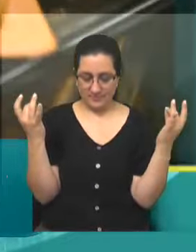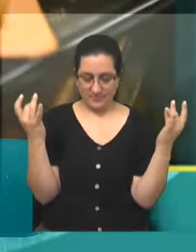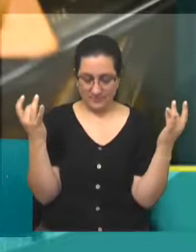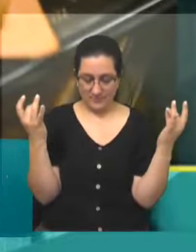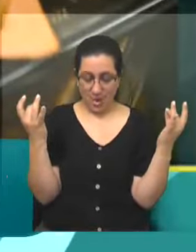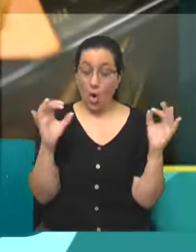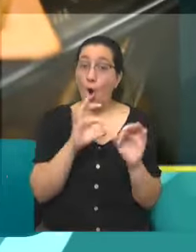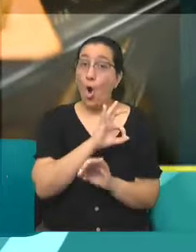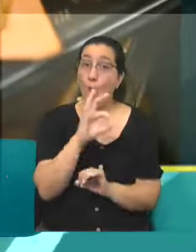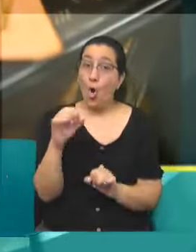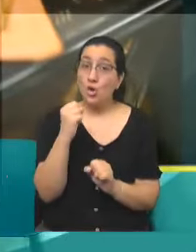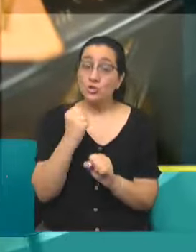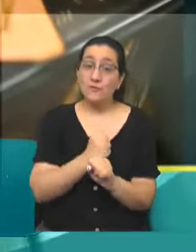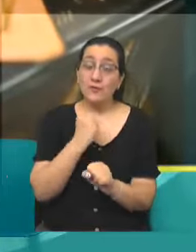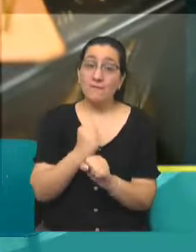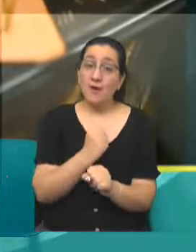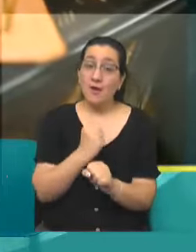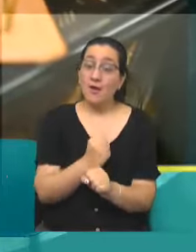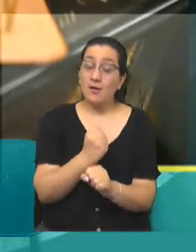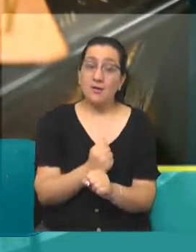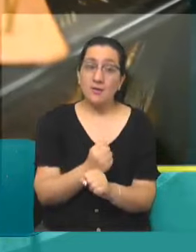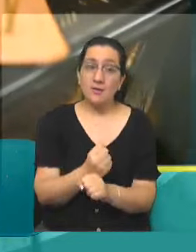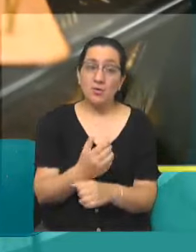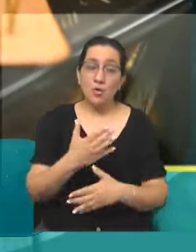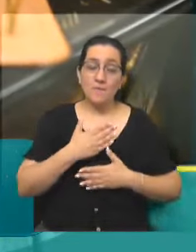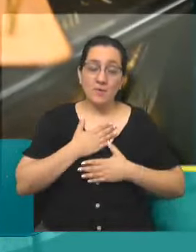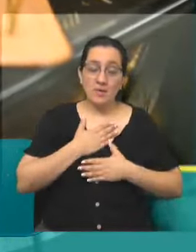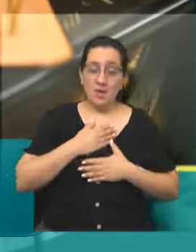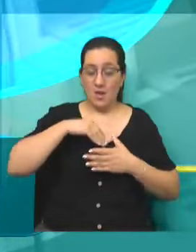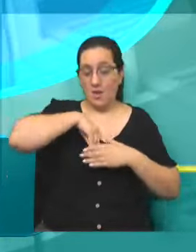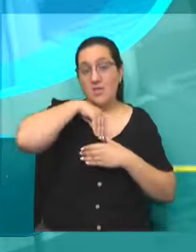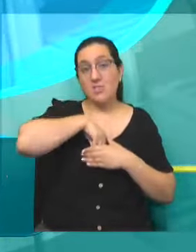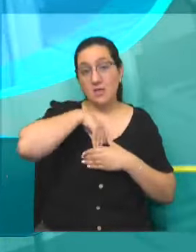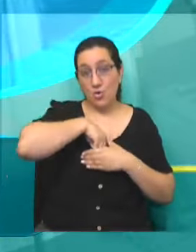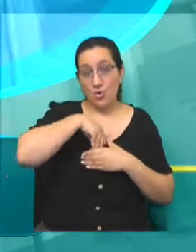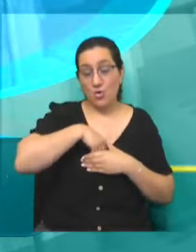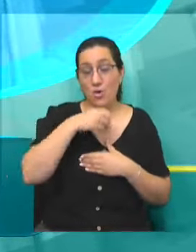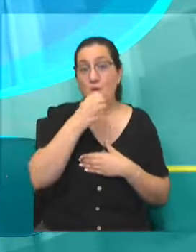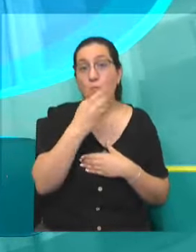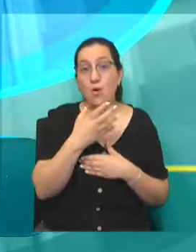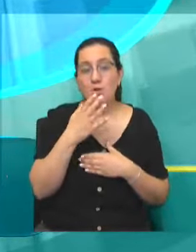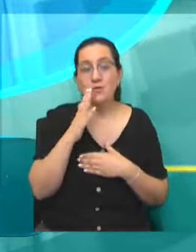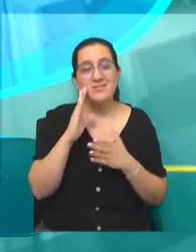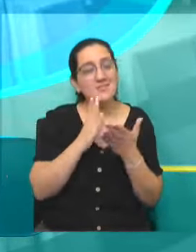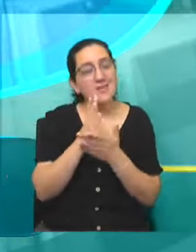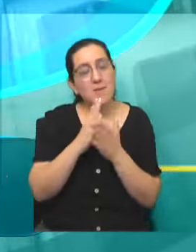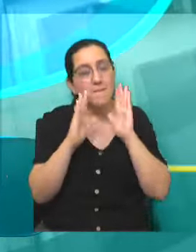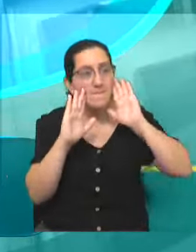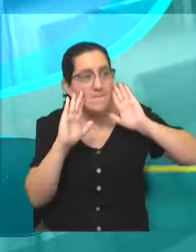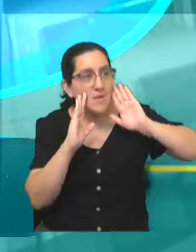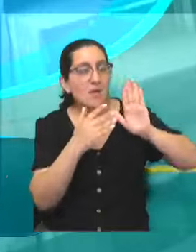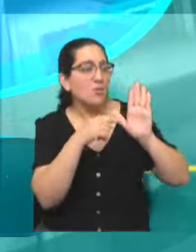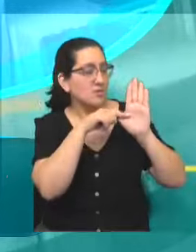a trabajar con todo lo que es mi espiritualidad, es bueno hacerlo mirando hacia el este, porque es el lugar de